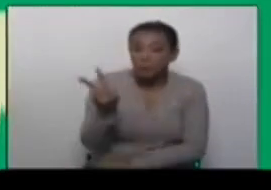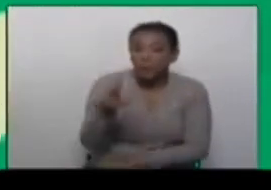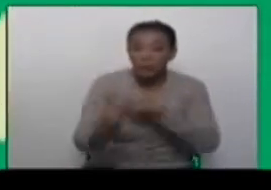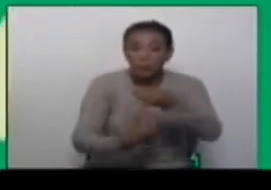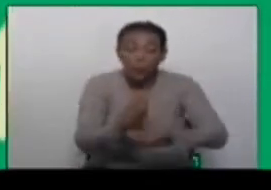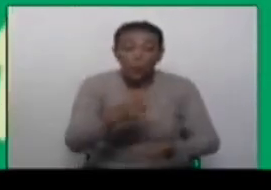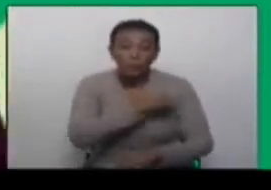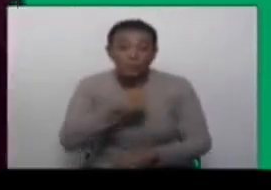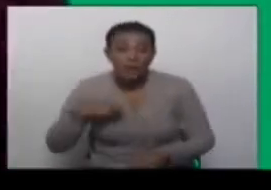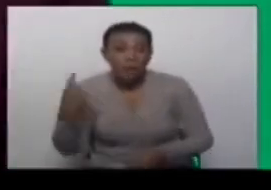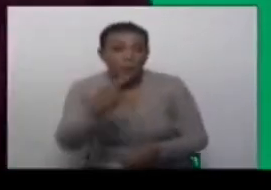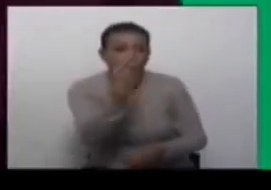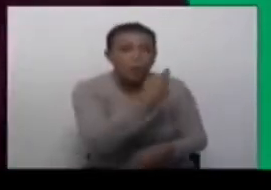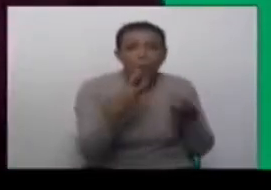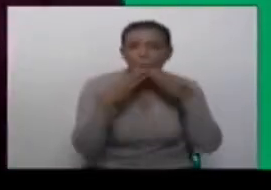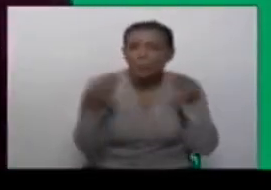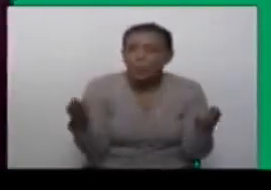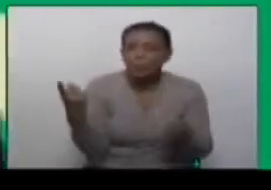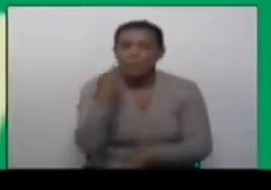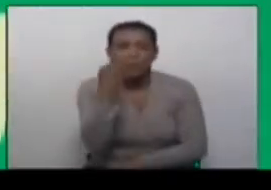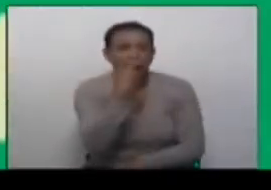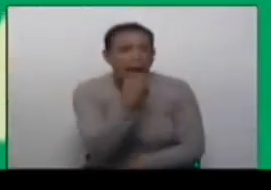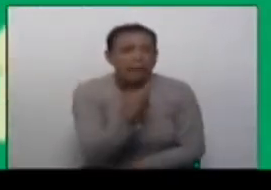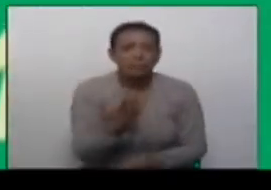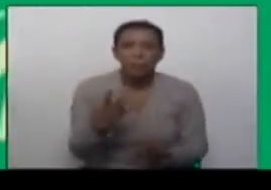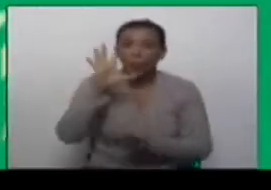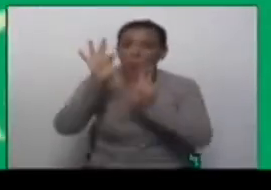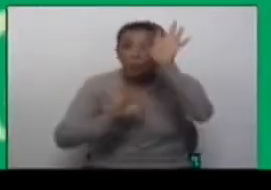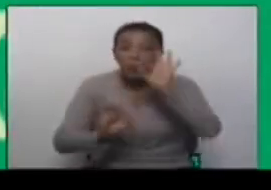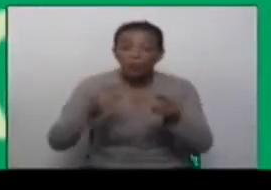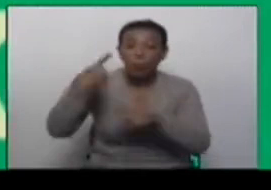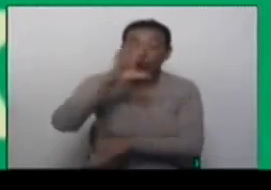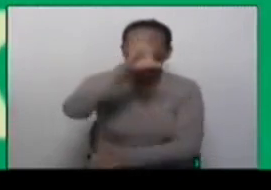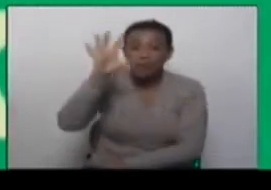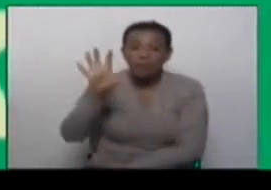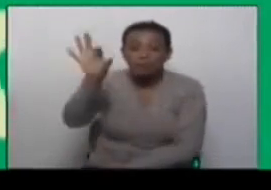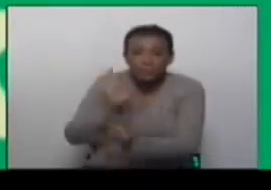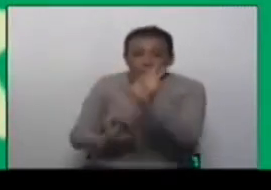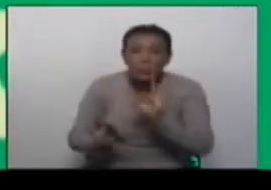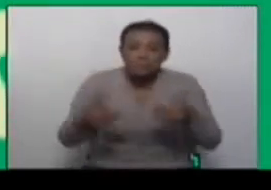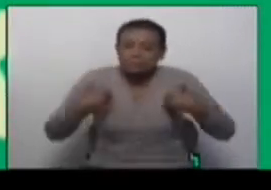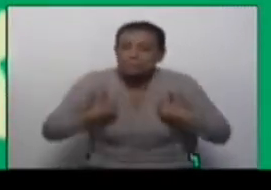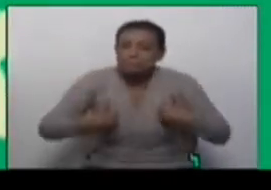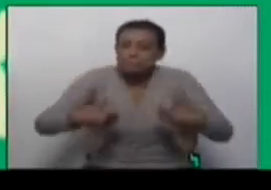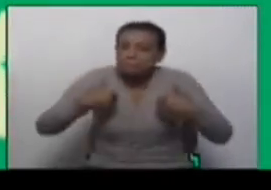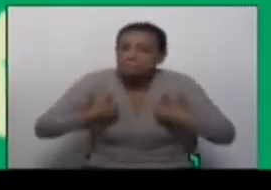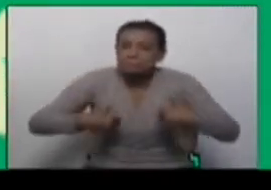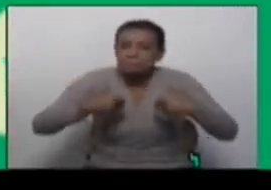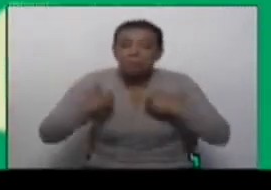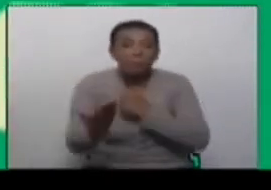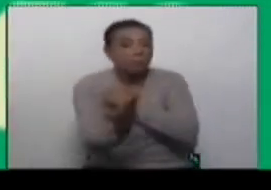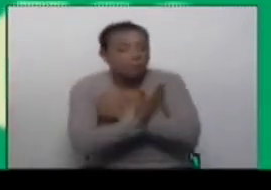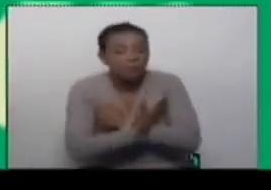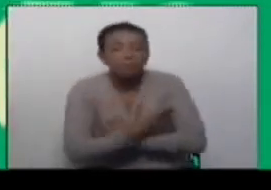por sectores privados, sectores públicos, a las cosas que tenemos que traer del exterior. Parimos con